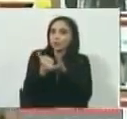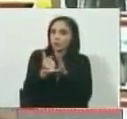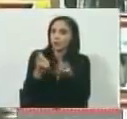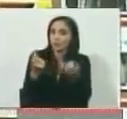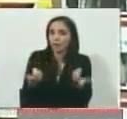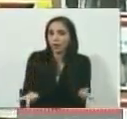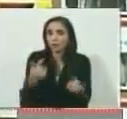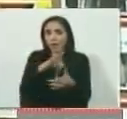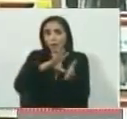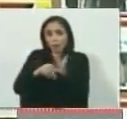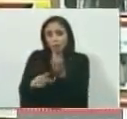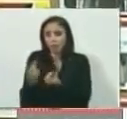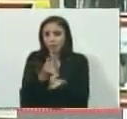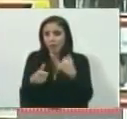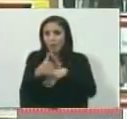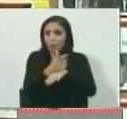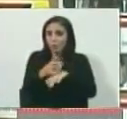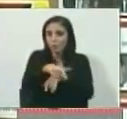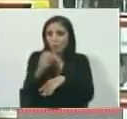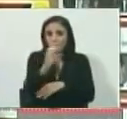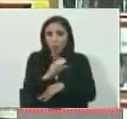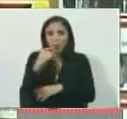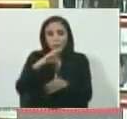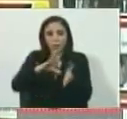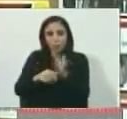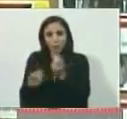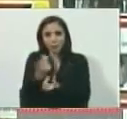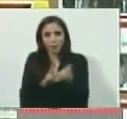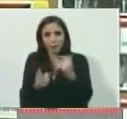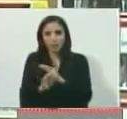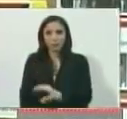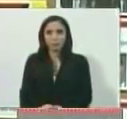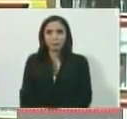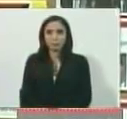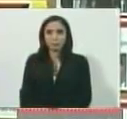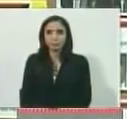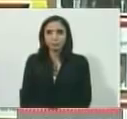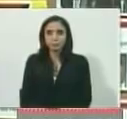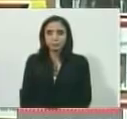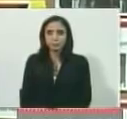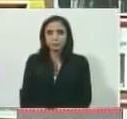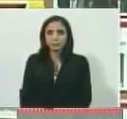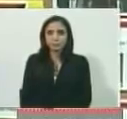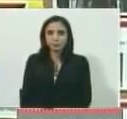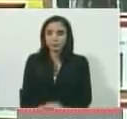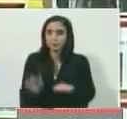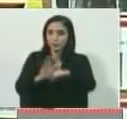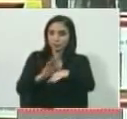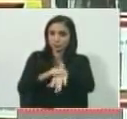son unos chulos, pues, el gobierno colombiano. Ahora, te voy a decir, Narco Rubio,